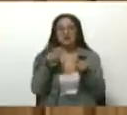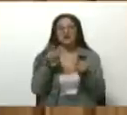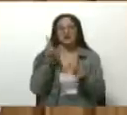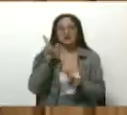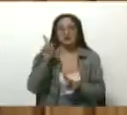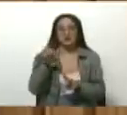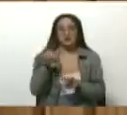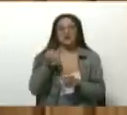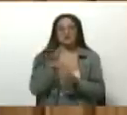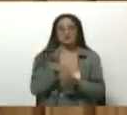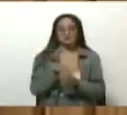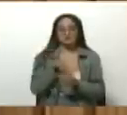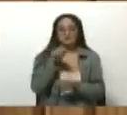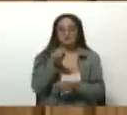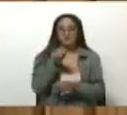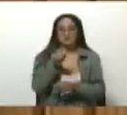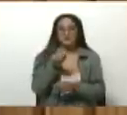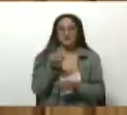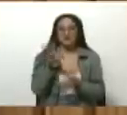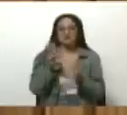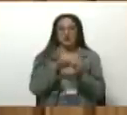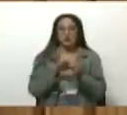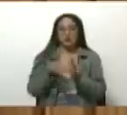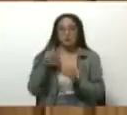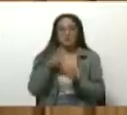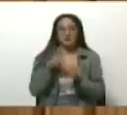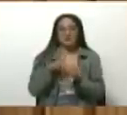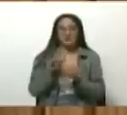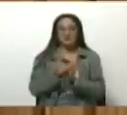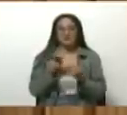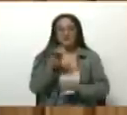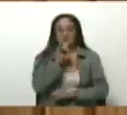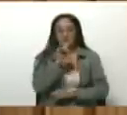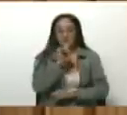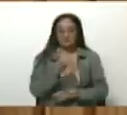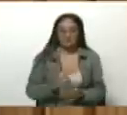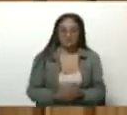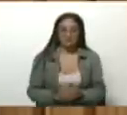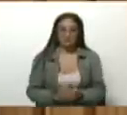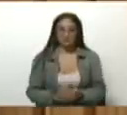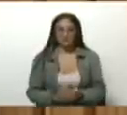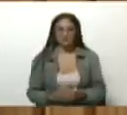implicados en el desfalco de PDVSA. Con esta información despedimos este contacto. Adelante.